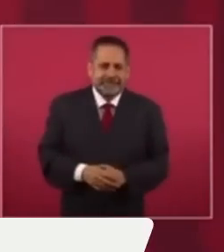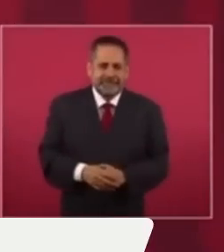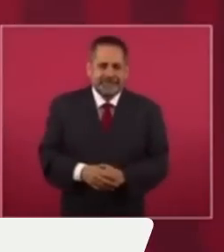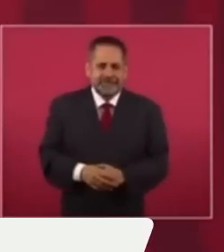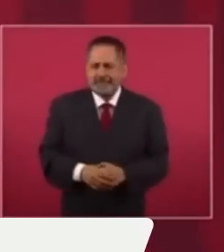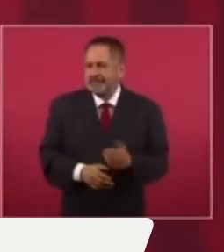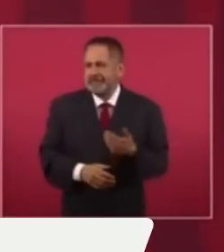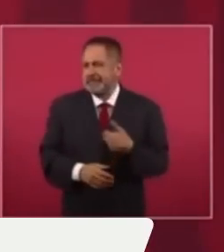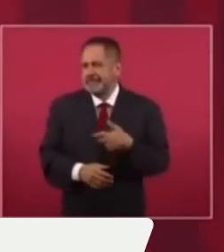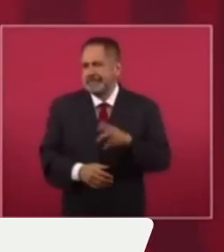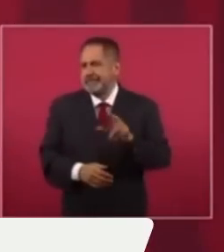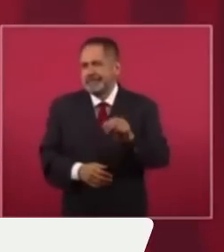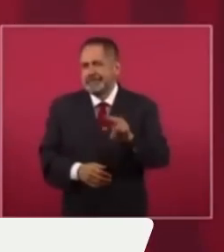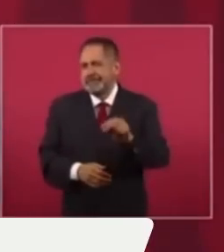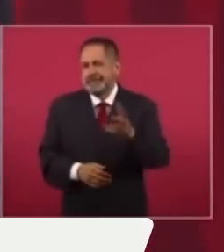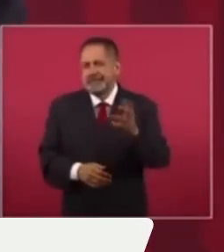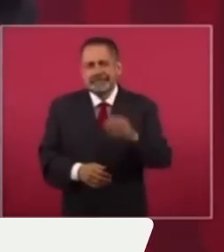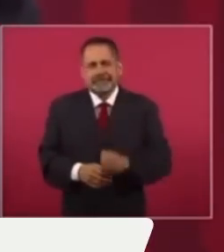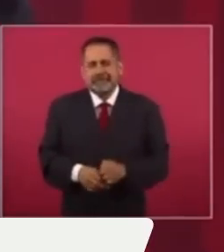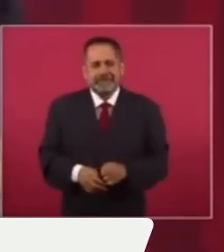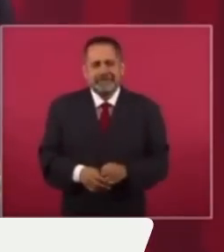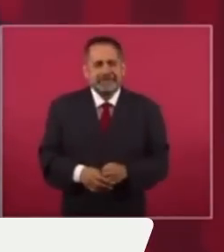no vamos nosotros